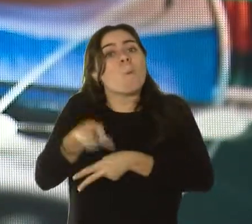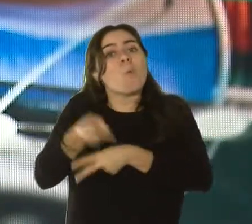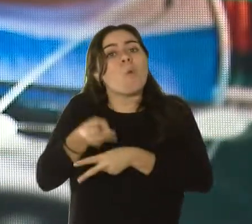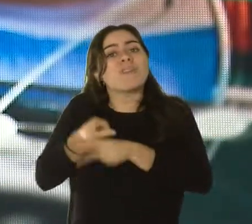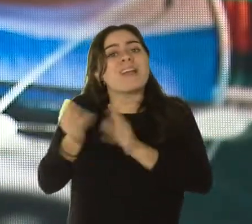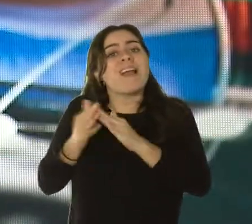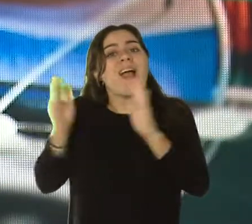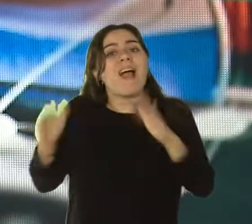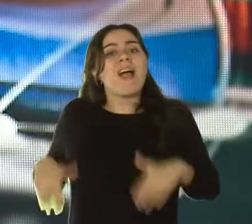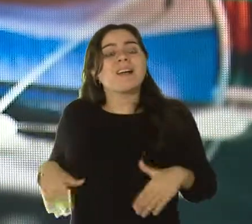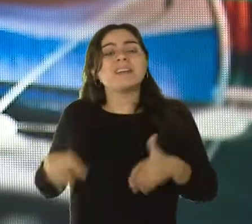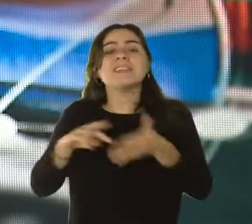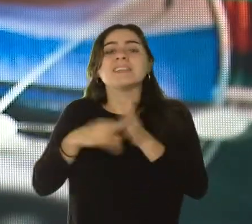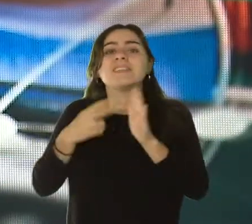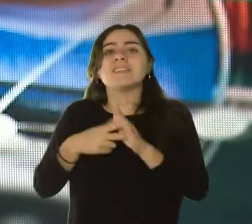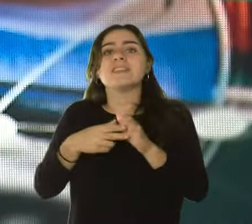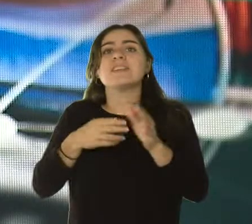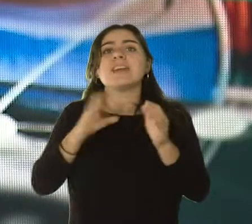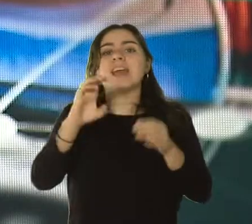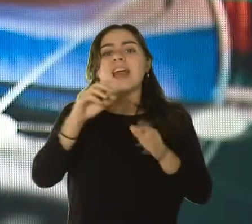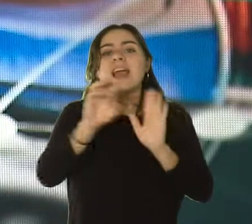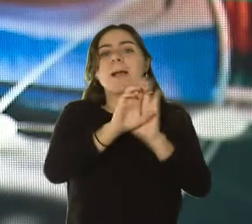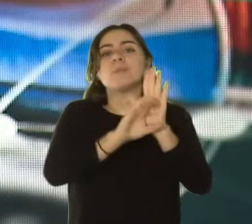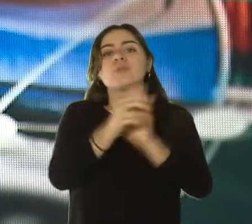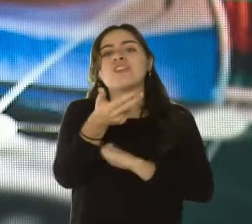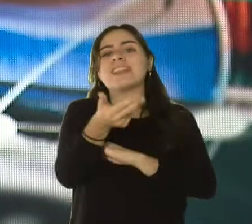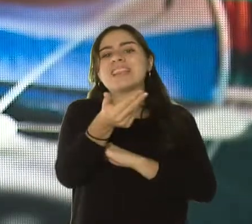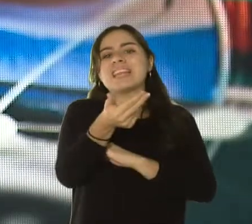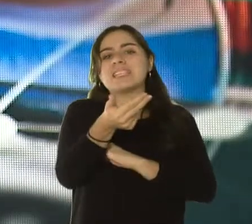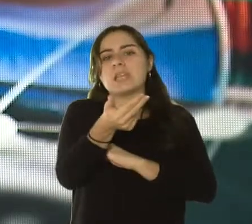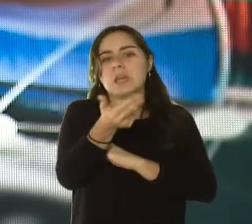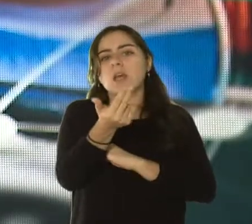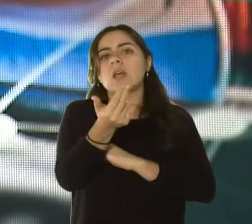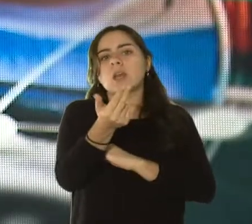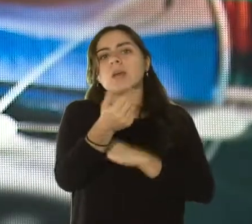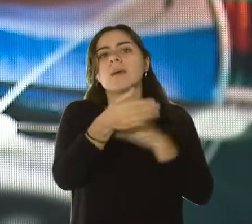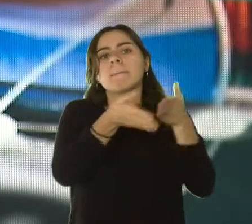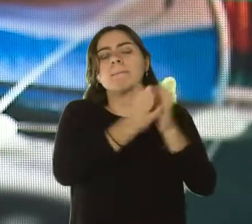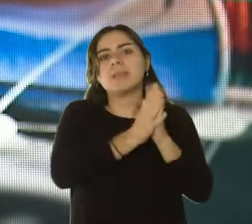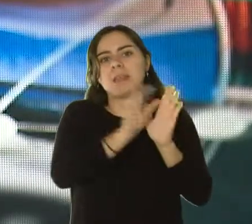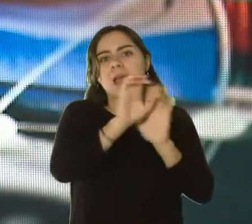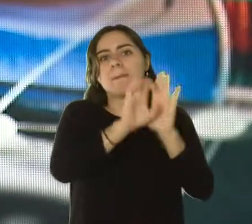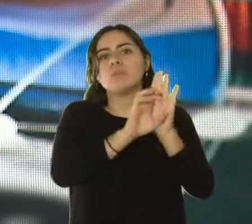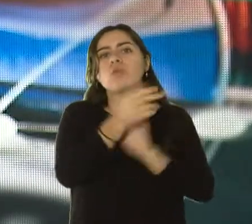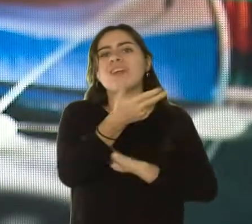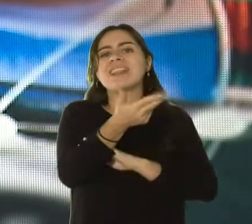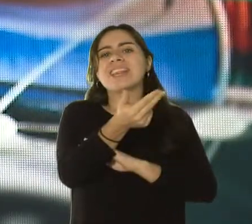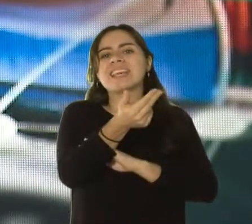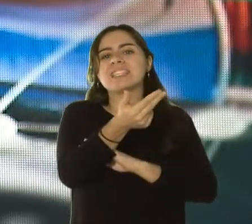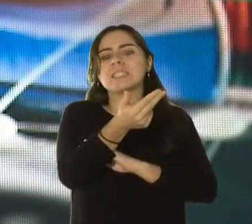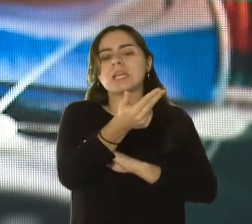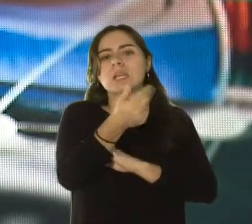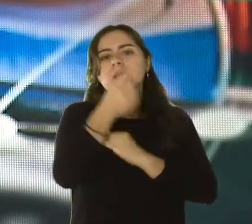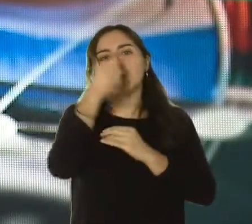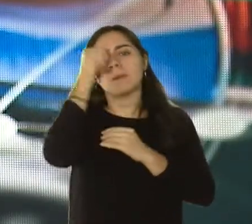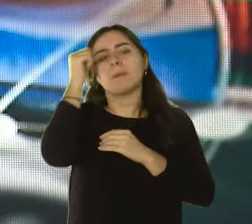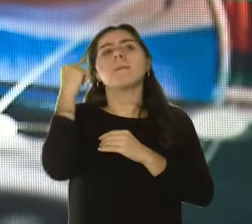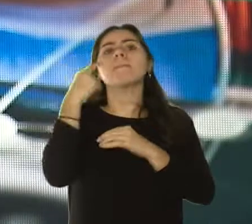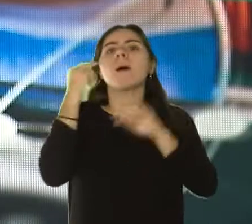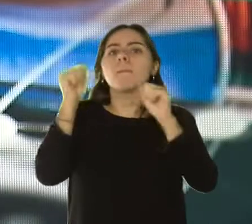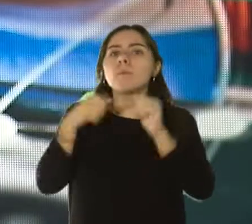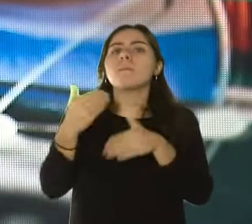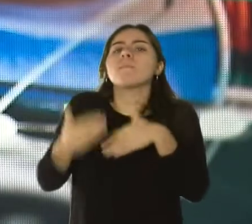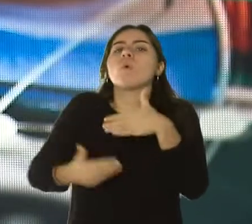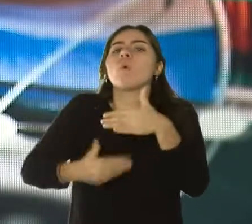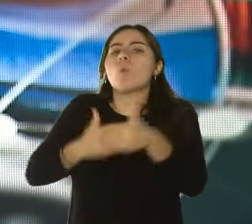un procedimiento de reorganización bajo capítulo 13, donde eso, por ejemplo, en ese ejemplo que te di, los $12,000, ese individuo